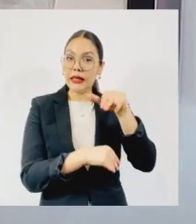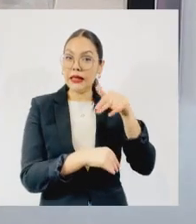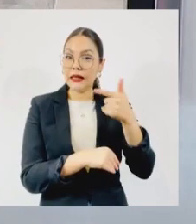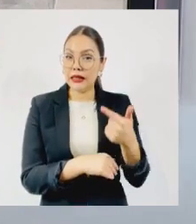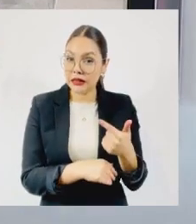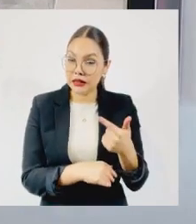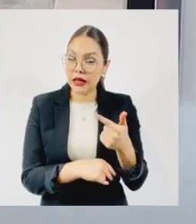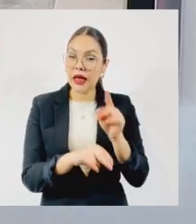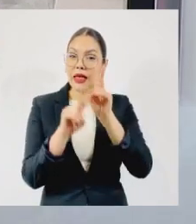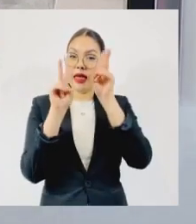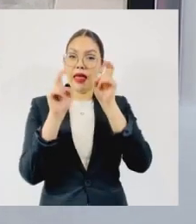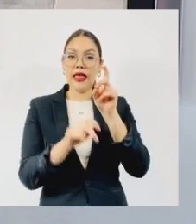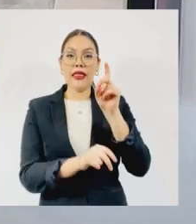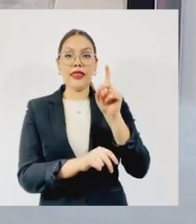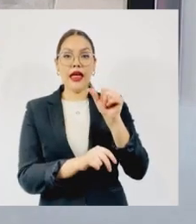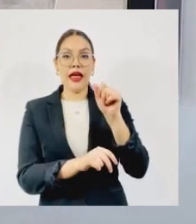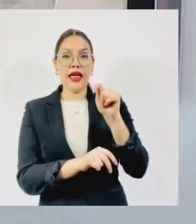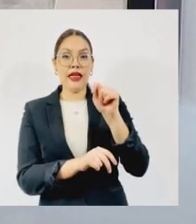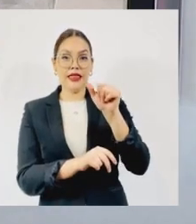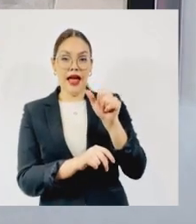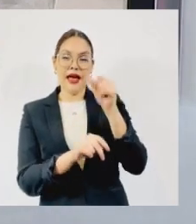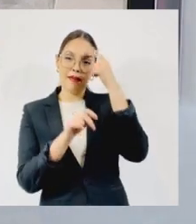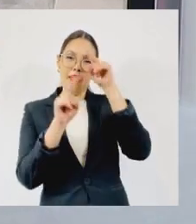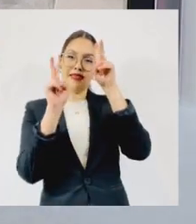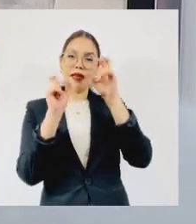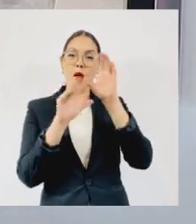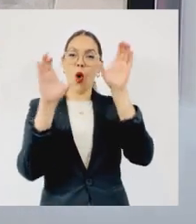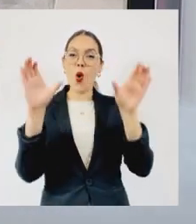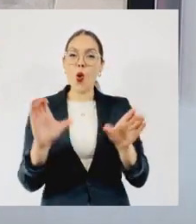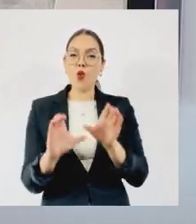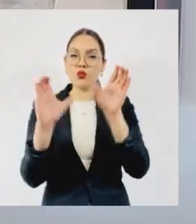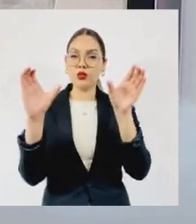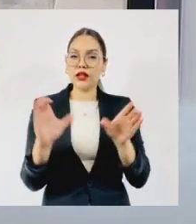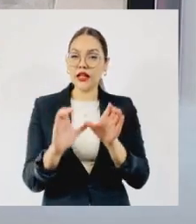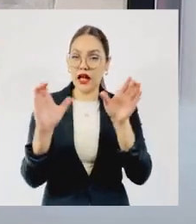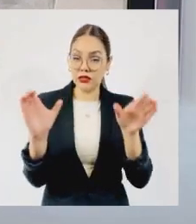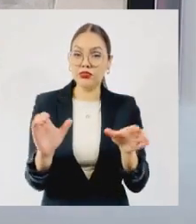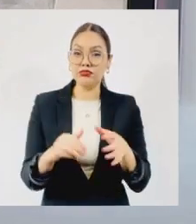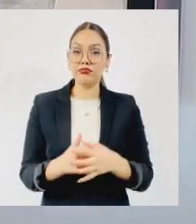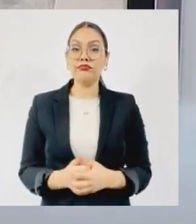Ingeniería en Data Science en computación.